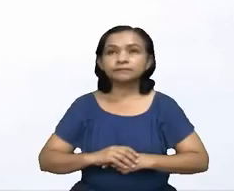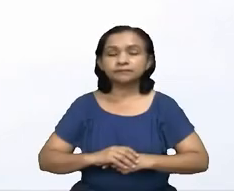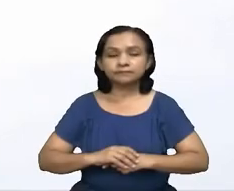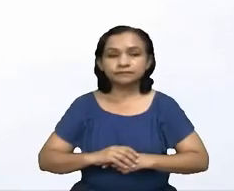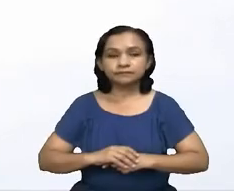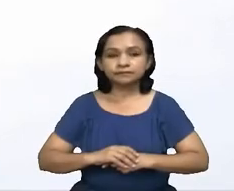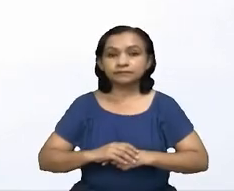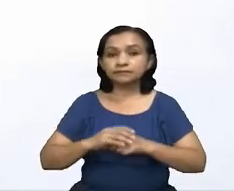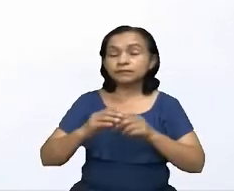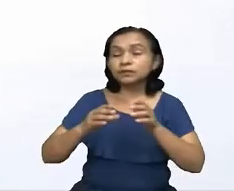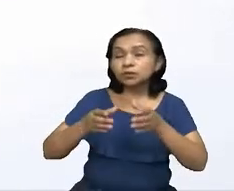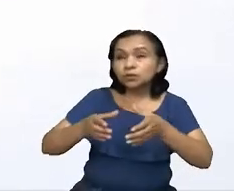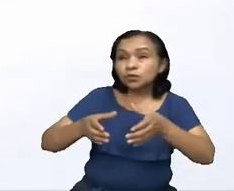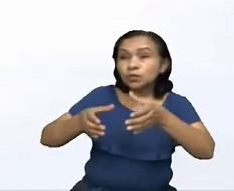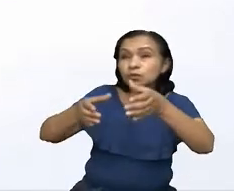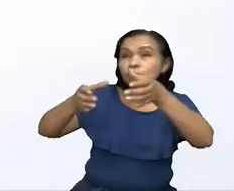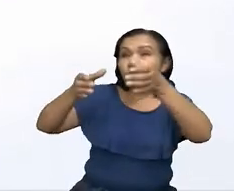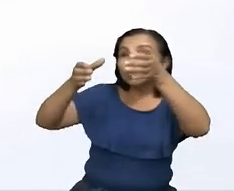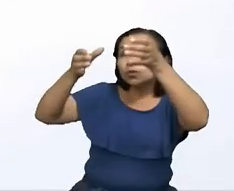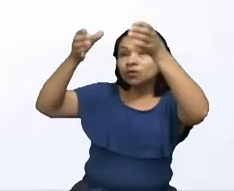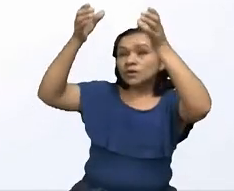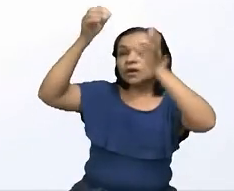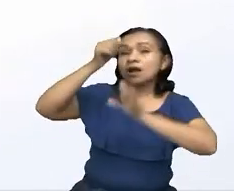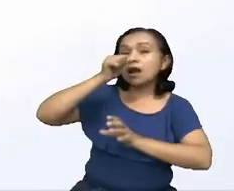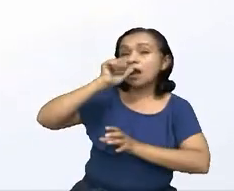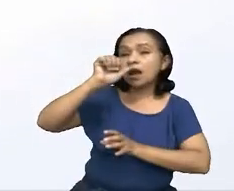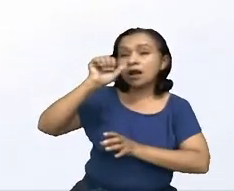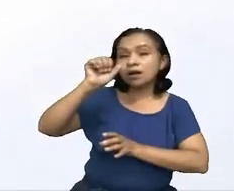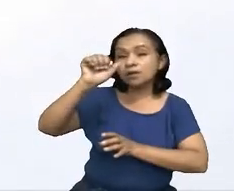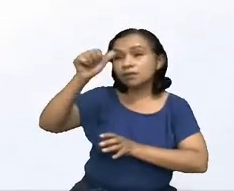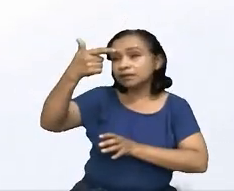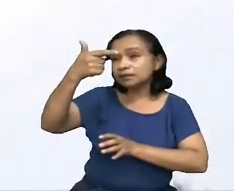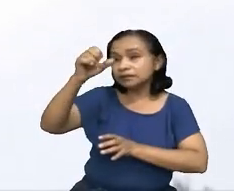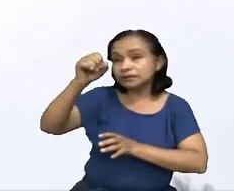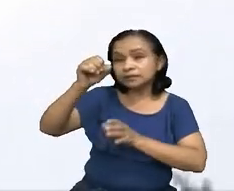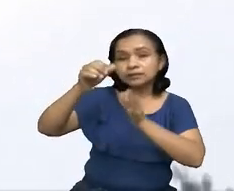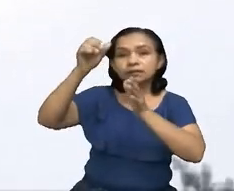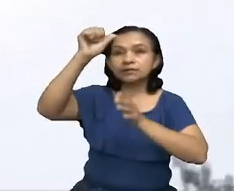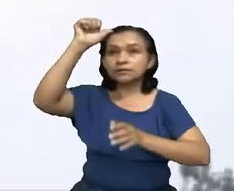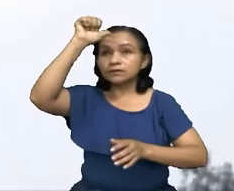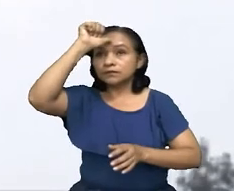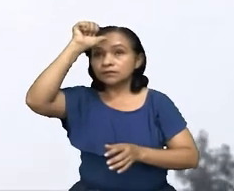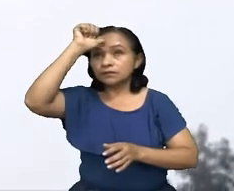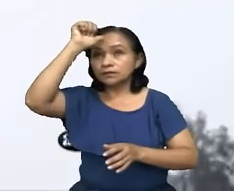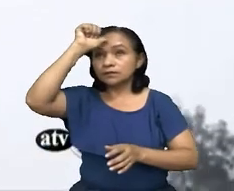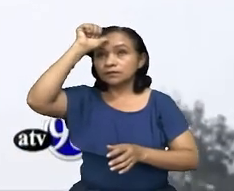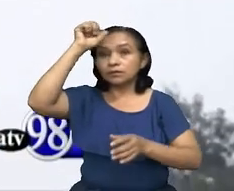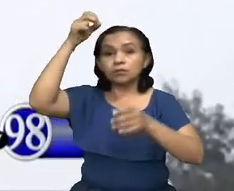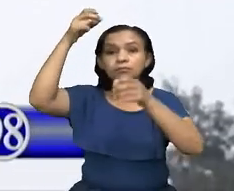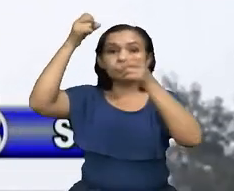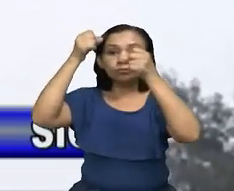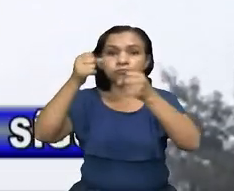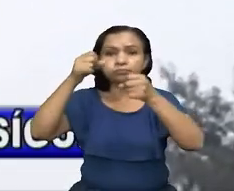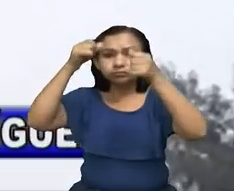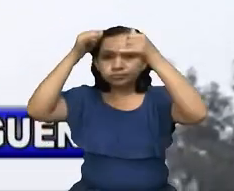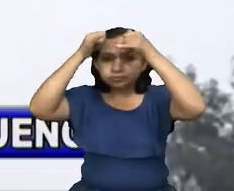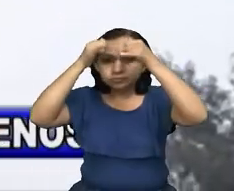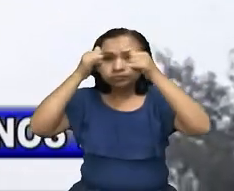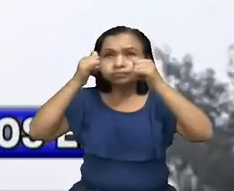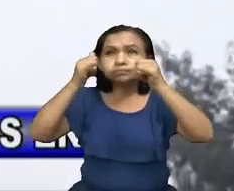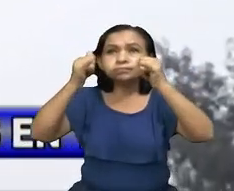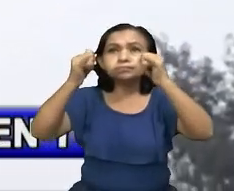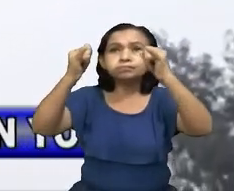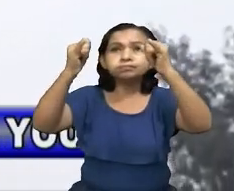En lo alto de una torre de agua de más de 60 metros de altura en la India, se quedó atrapado un toro, el que